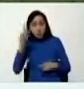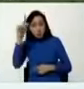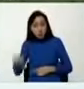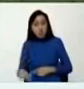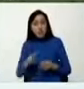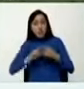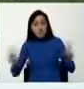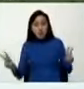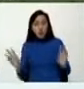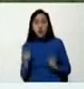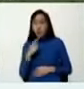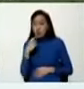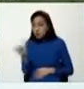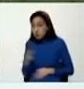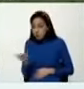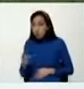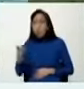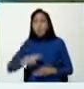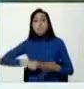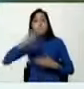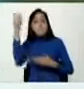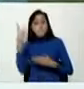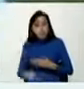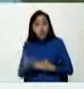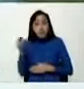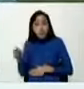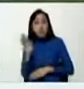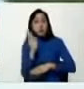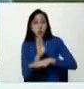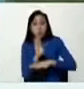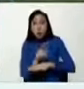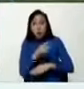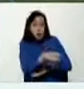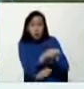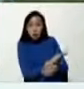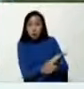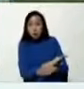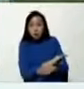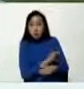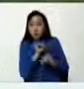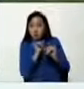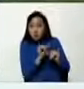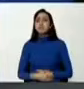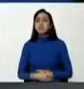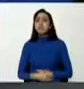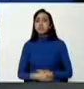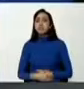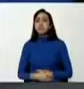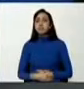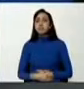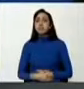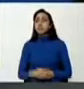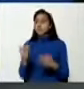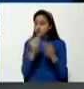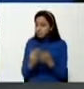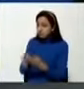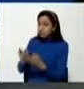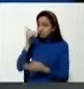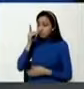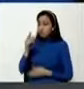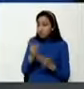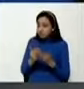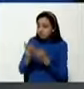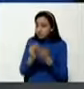Justicia y Paz, ustedes me hacen un plan para proteger la frontera de Venezuela, sobre todo la del Táchira. Ponte a estudiar esos temas.